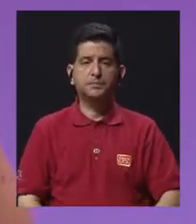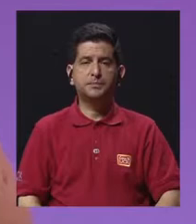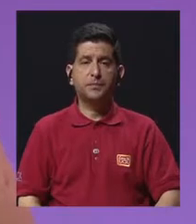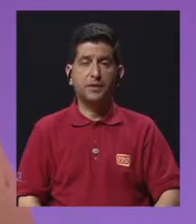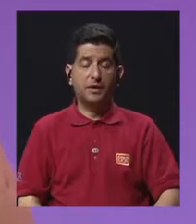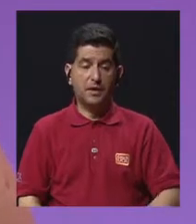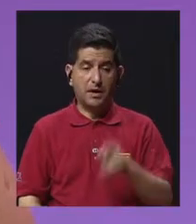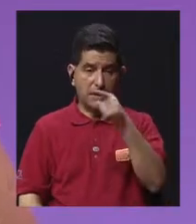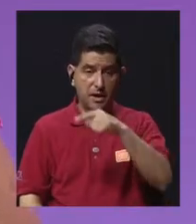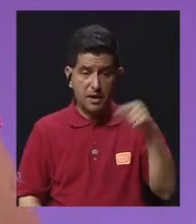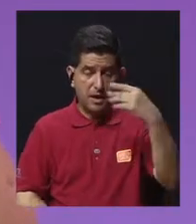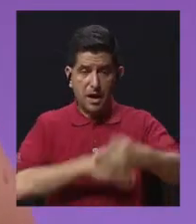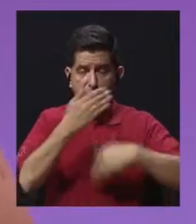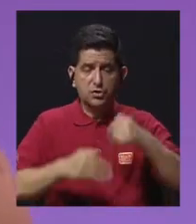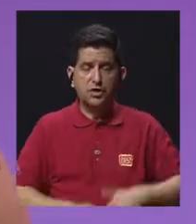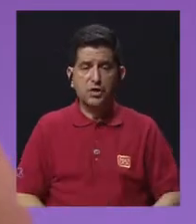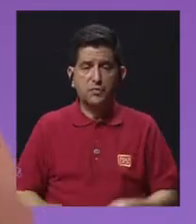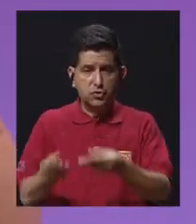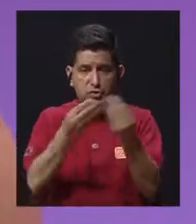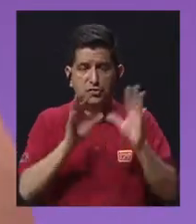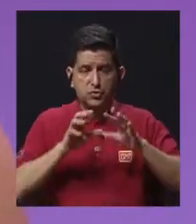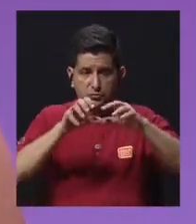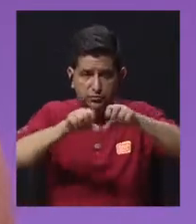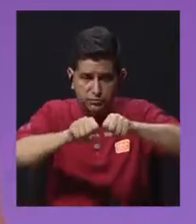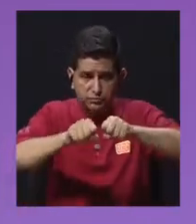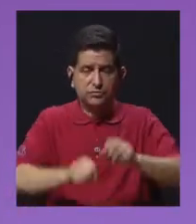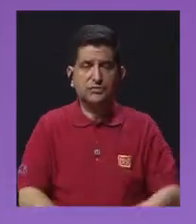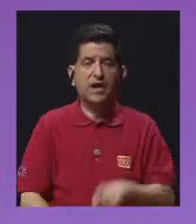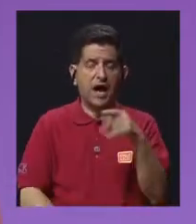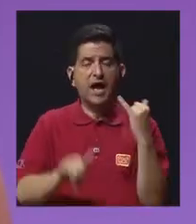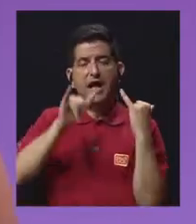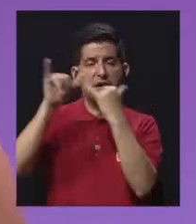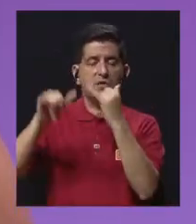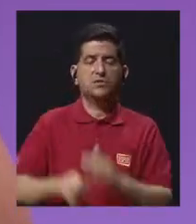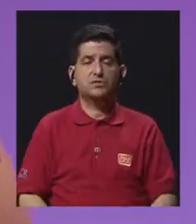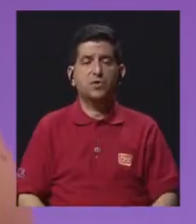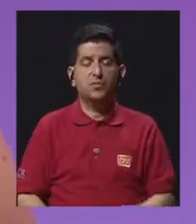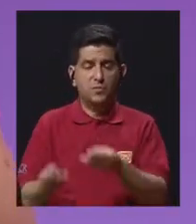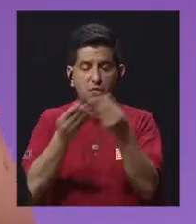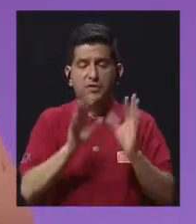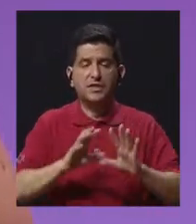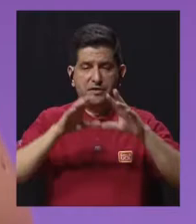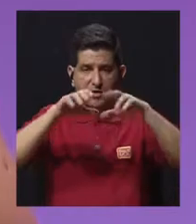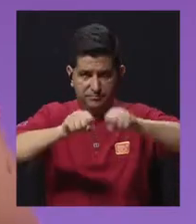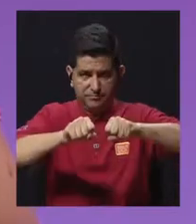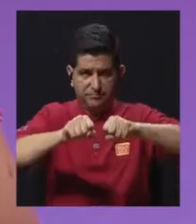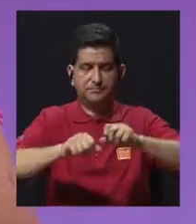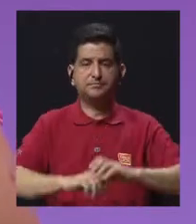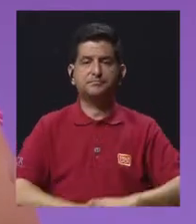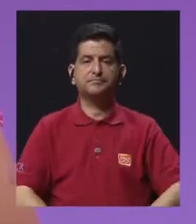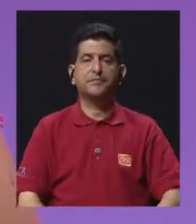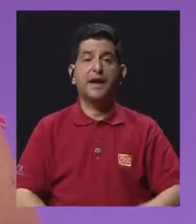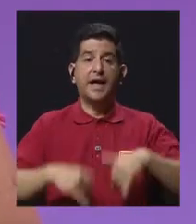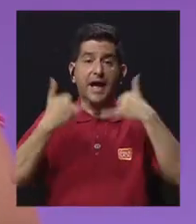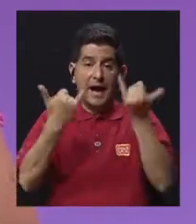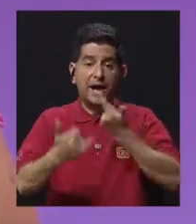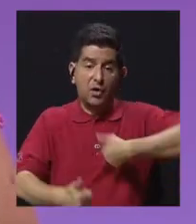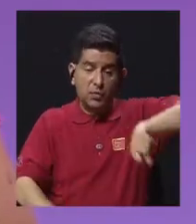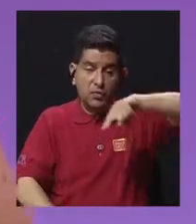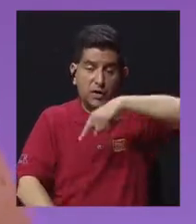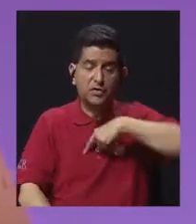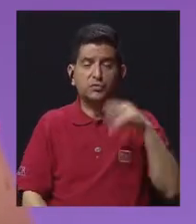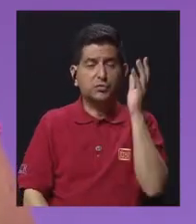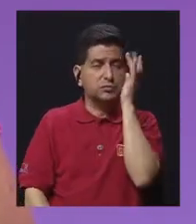ellos están en el proceso de recuperación y la están acusando por usurpación de tierra. Ahorita nosotros es